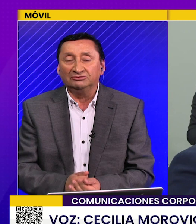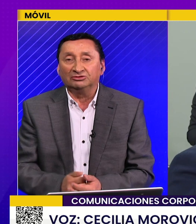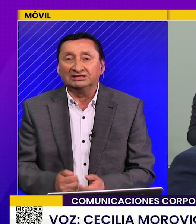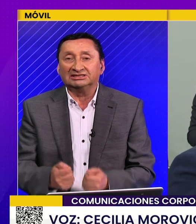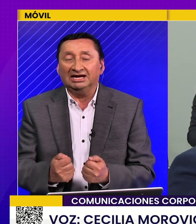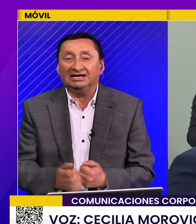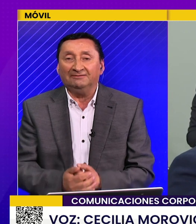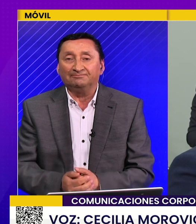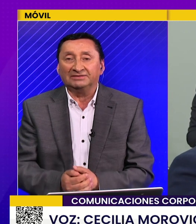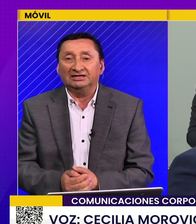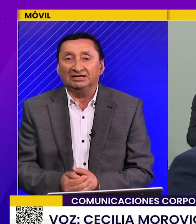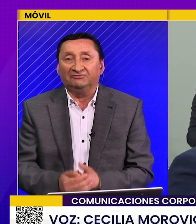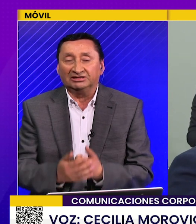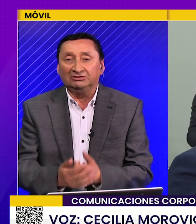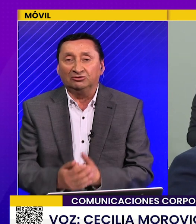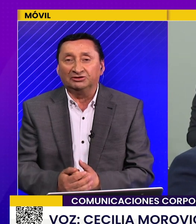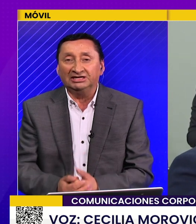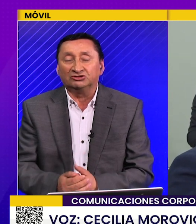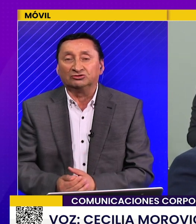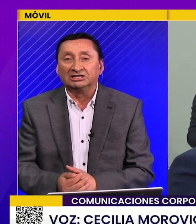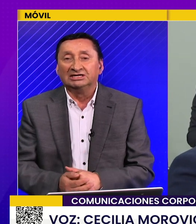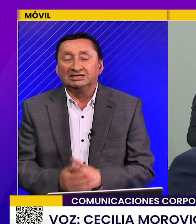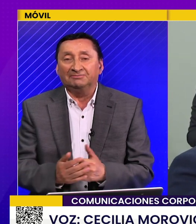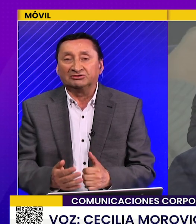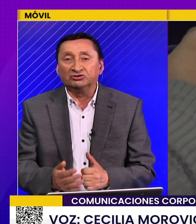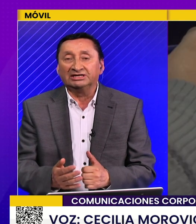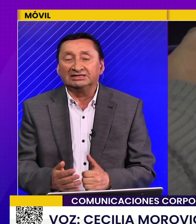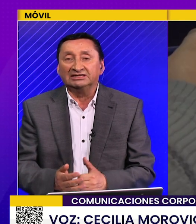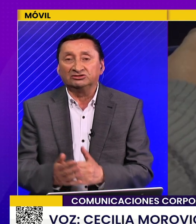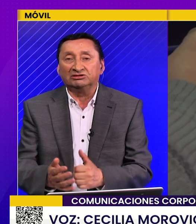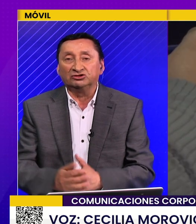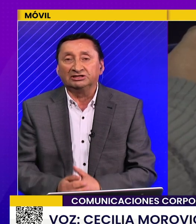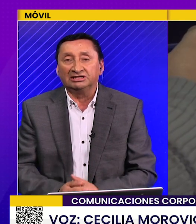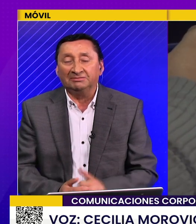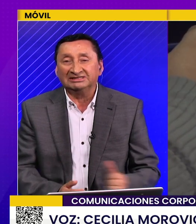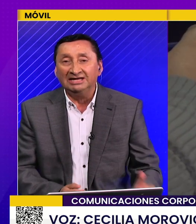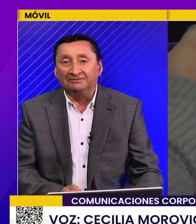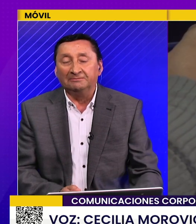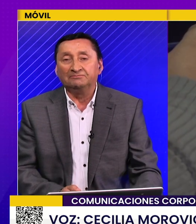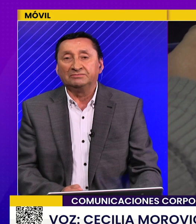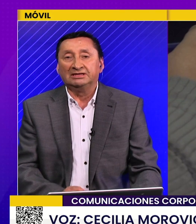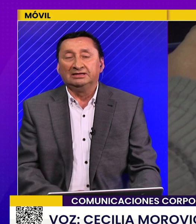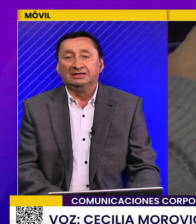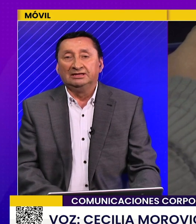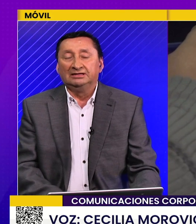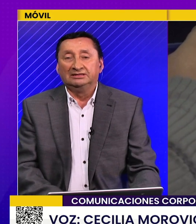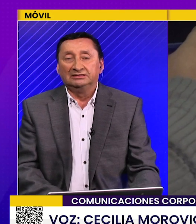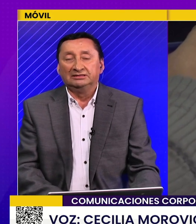están buscando que se haga efectivo los derechos de las personas que están en situación de discapacidad.